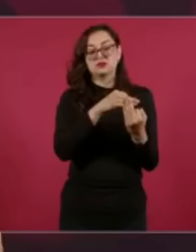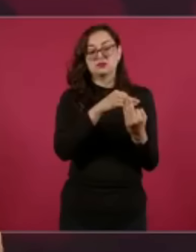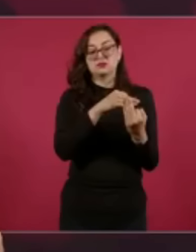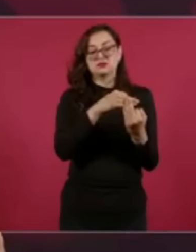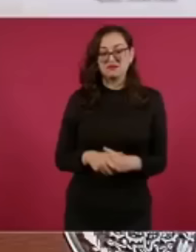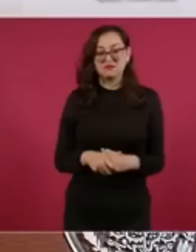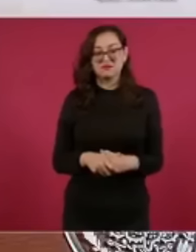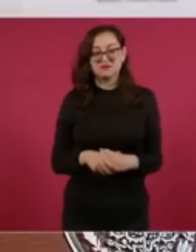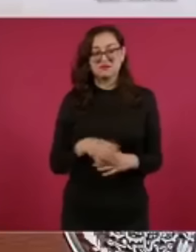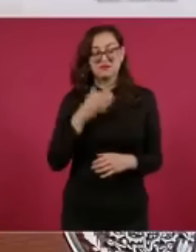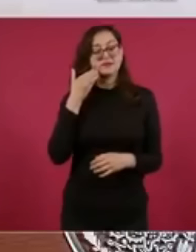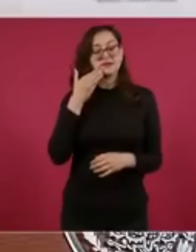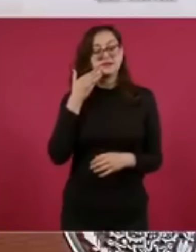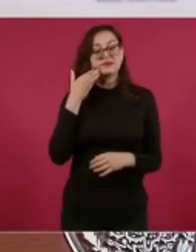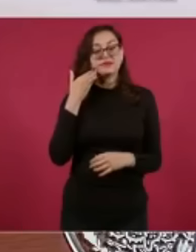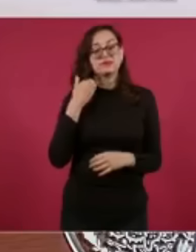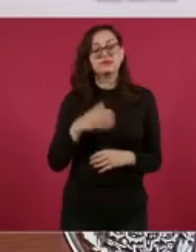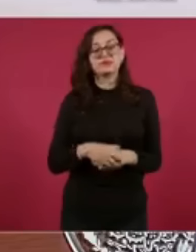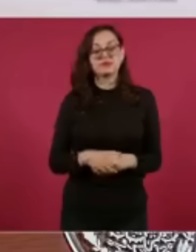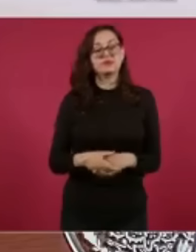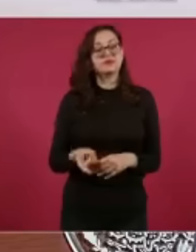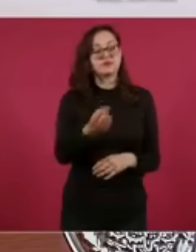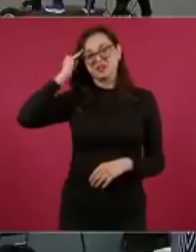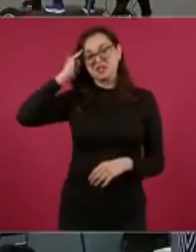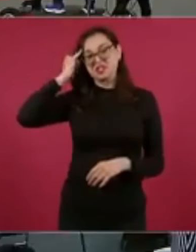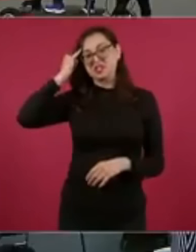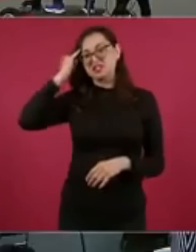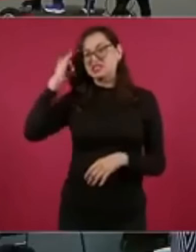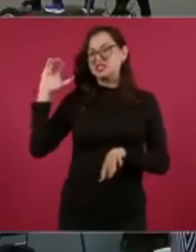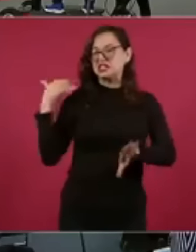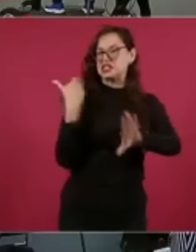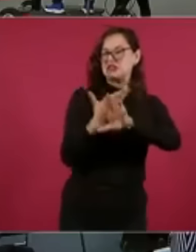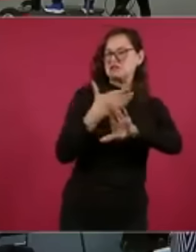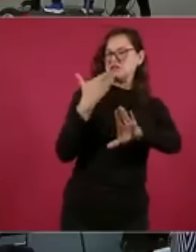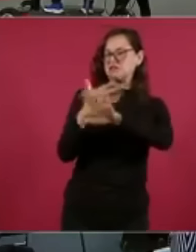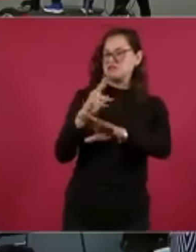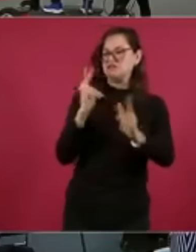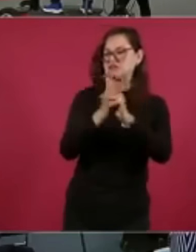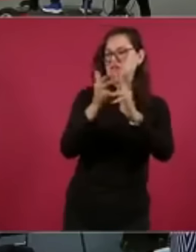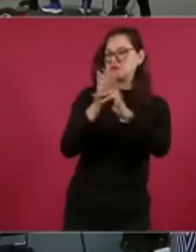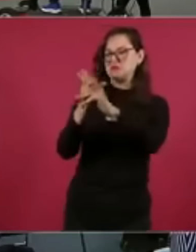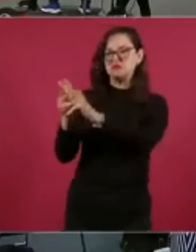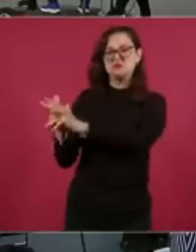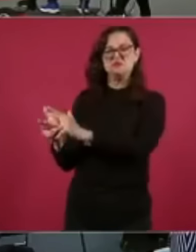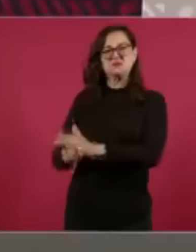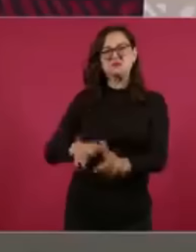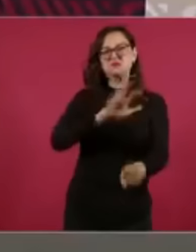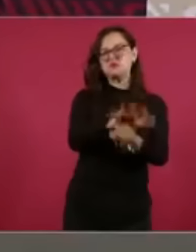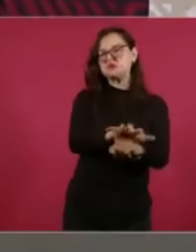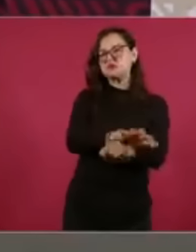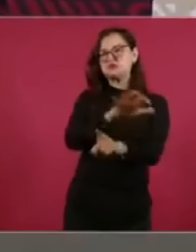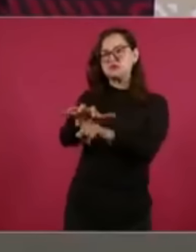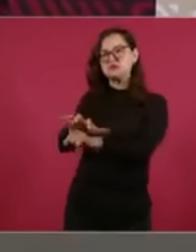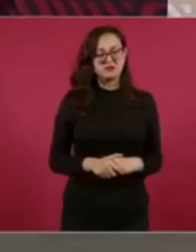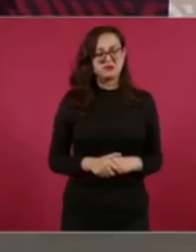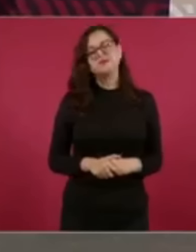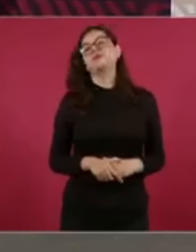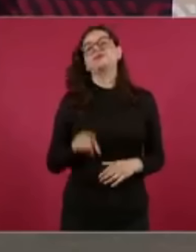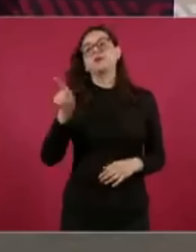hecho carrera militar reprimiendo indígenas. Huerta estuvo de militar en